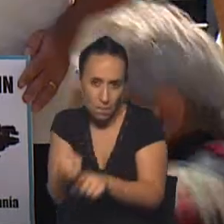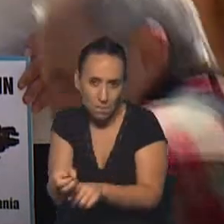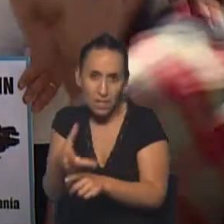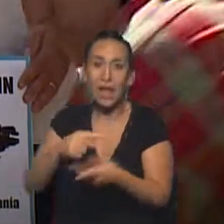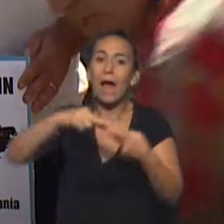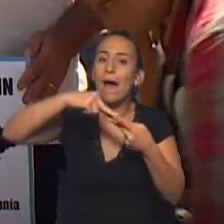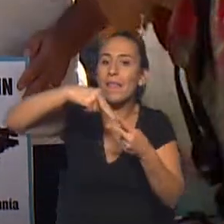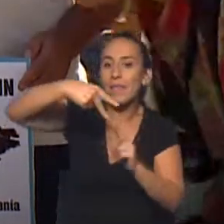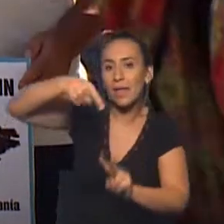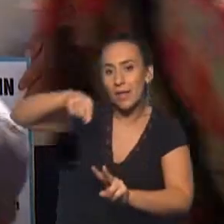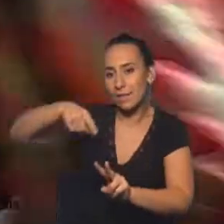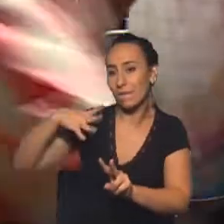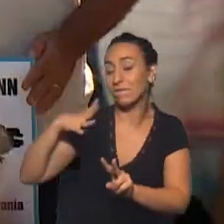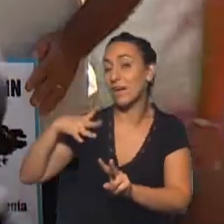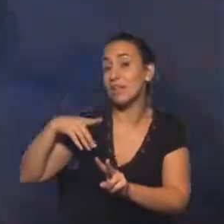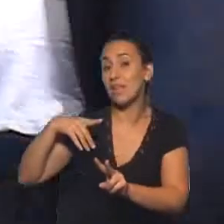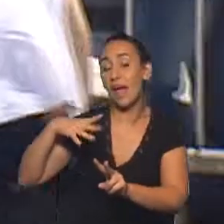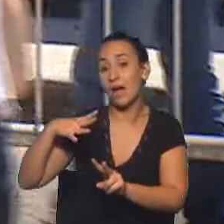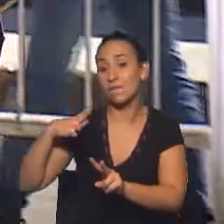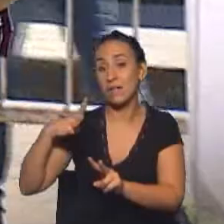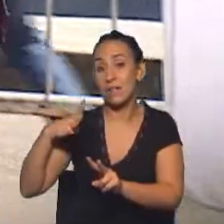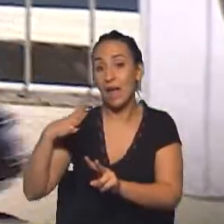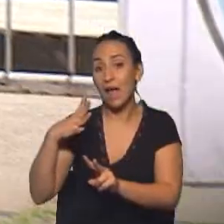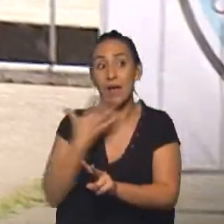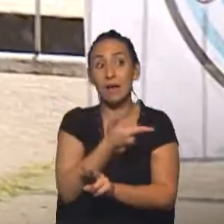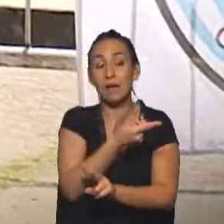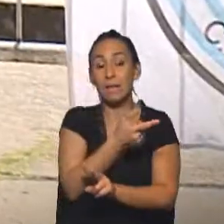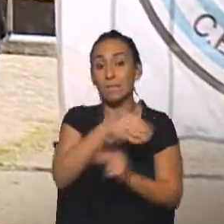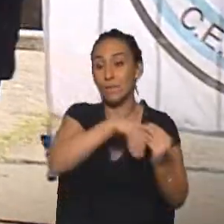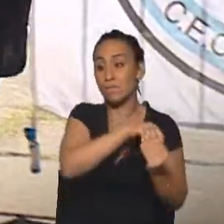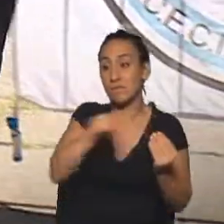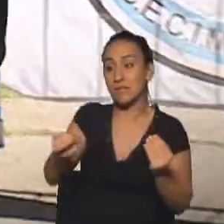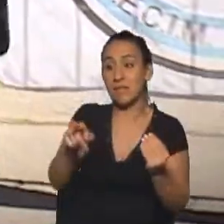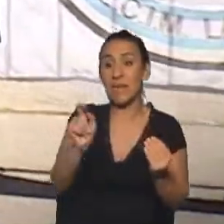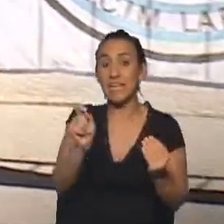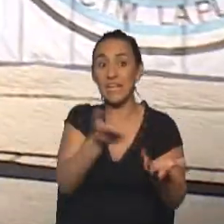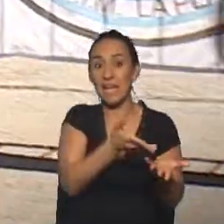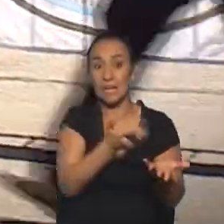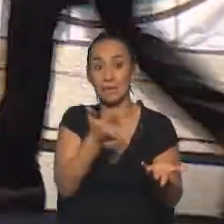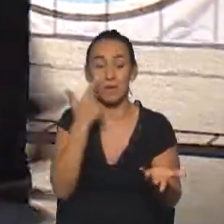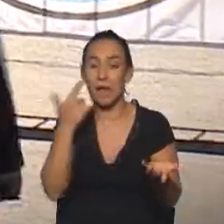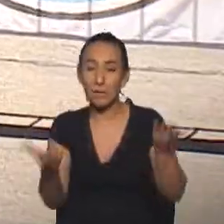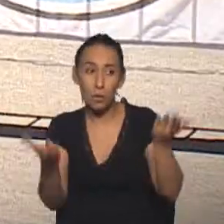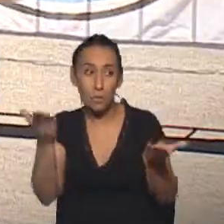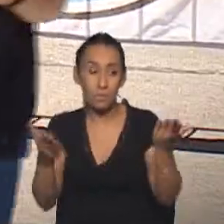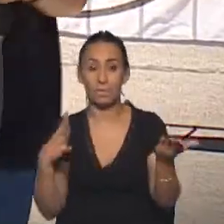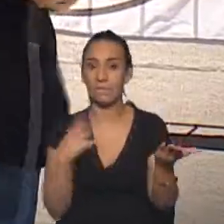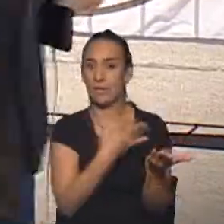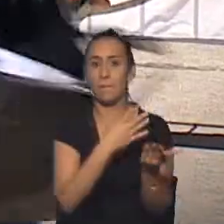Nos está faltando la contraparte, nos está faltando la muestra de los familiares para poder hacer las comparaciones.